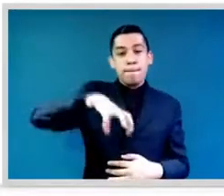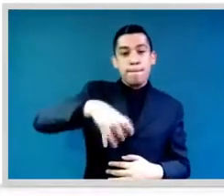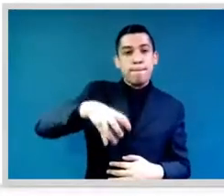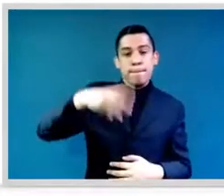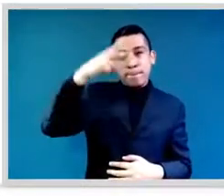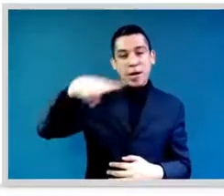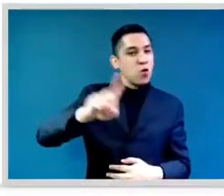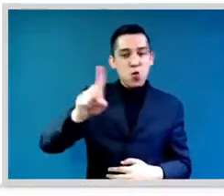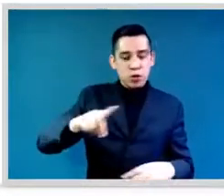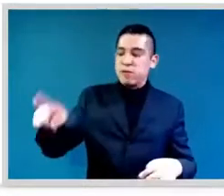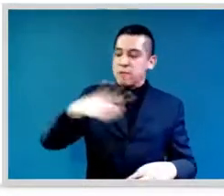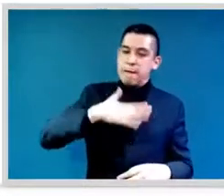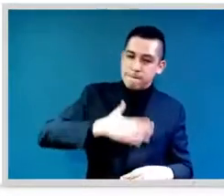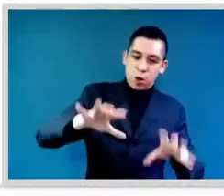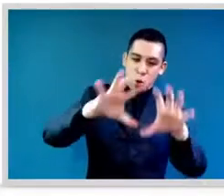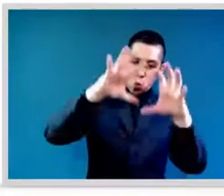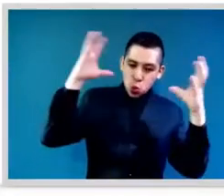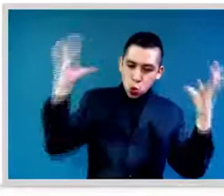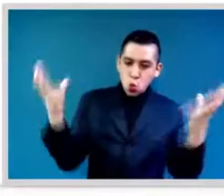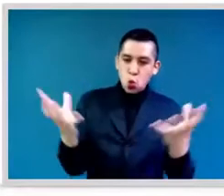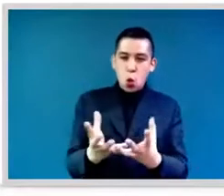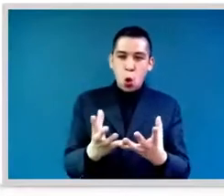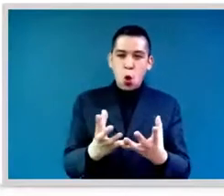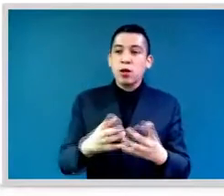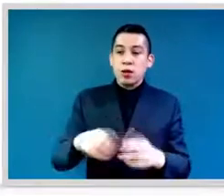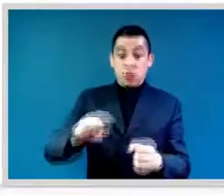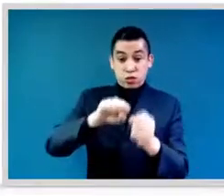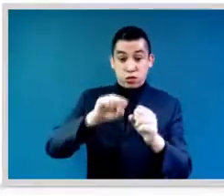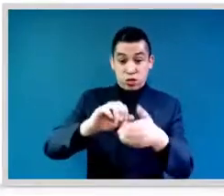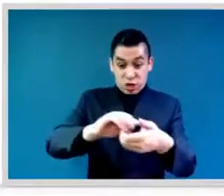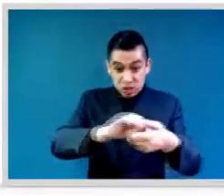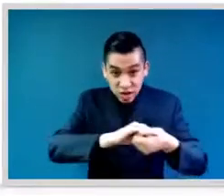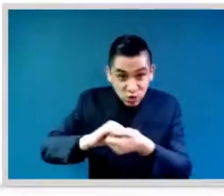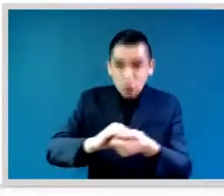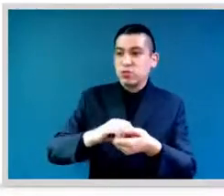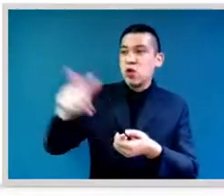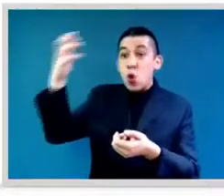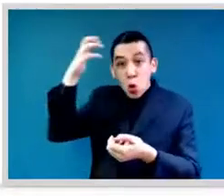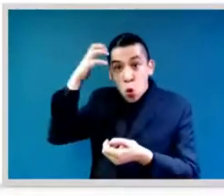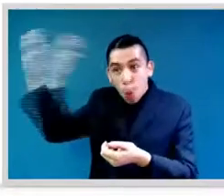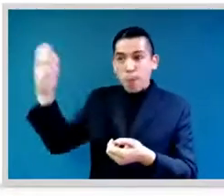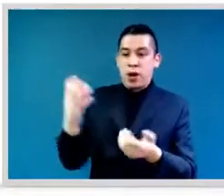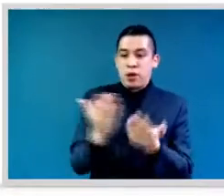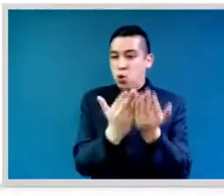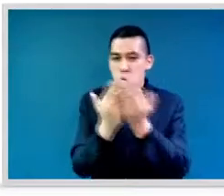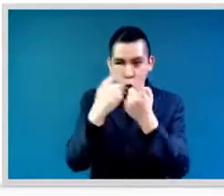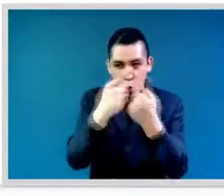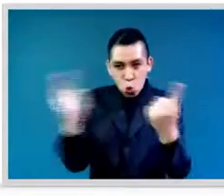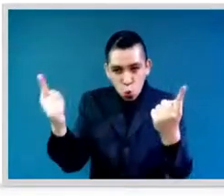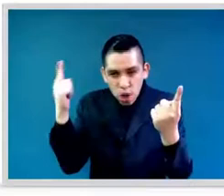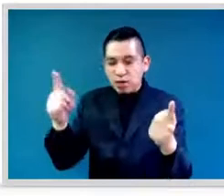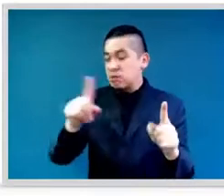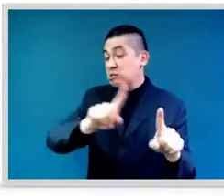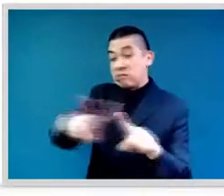sociedad civil, de los gobiernos, de la academia, de los organismos internacionales, de los colectivos,